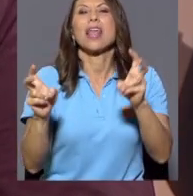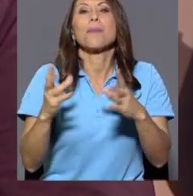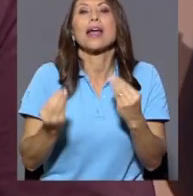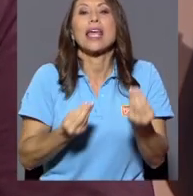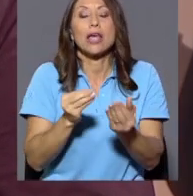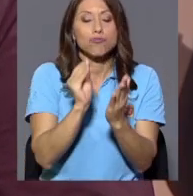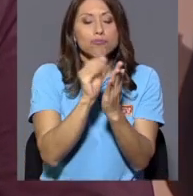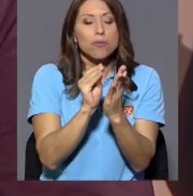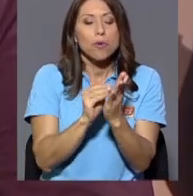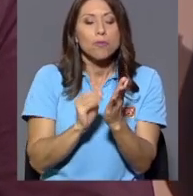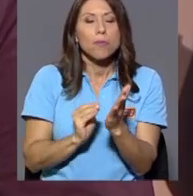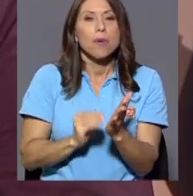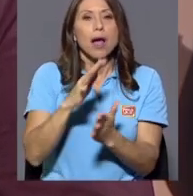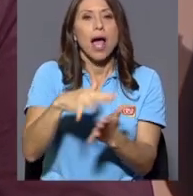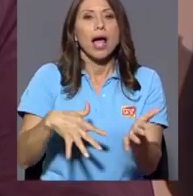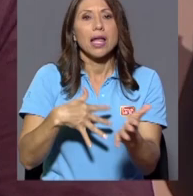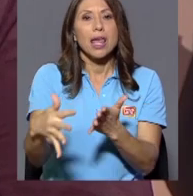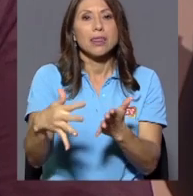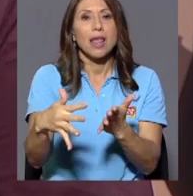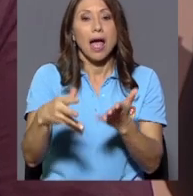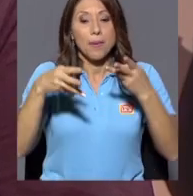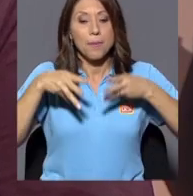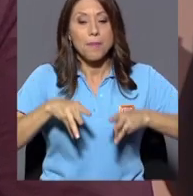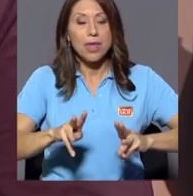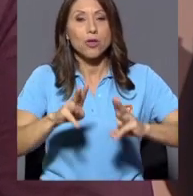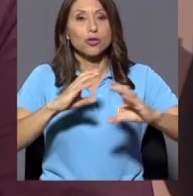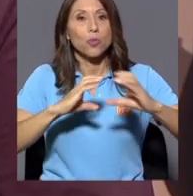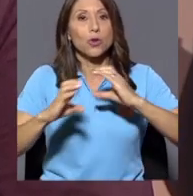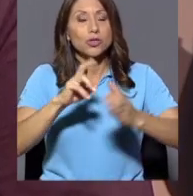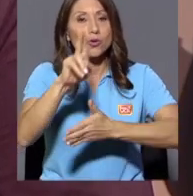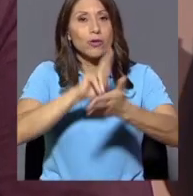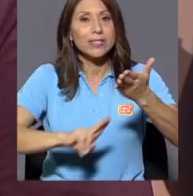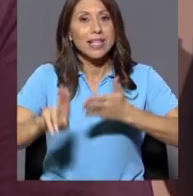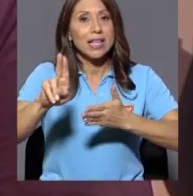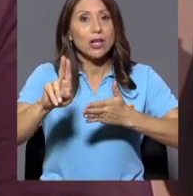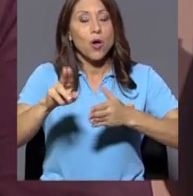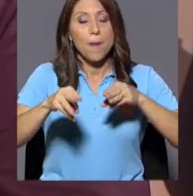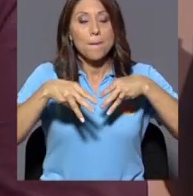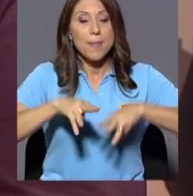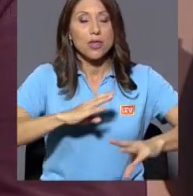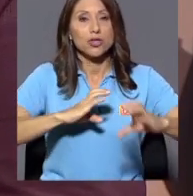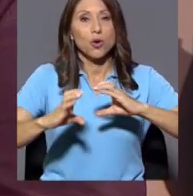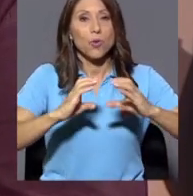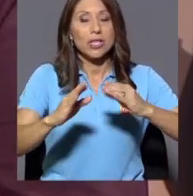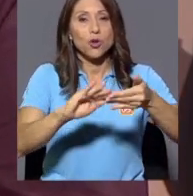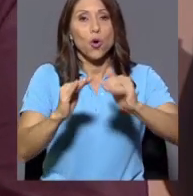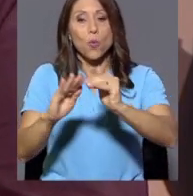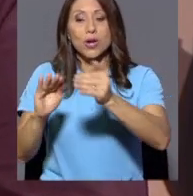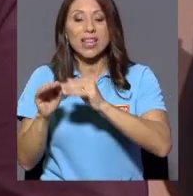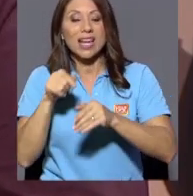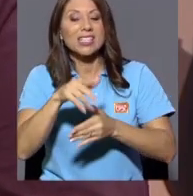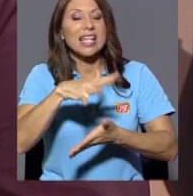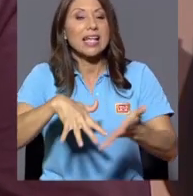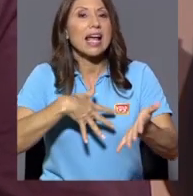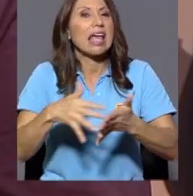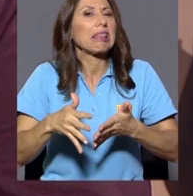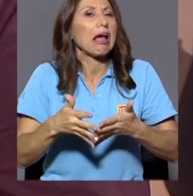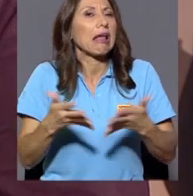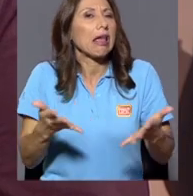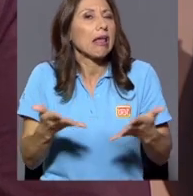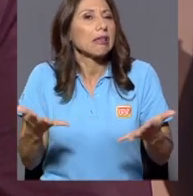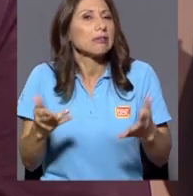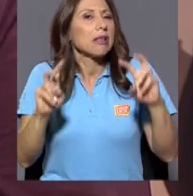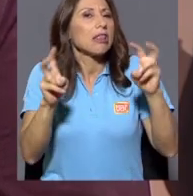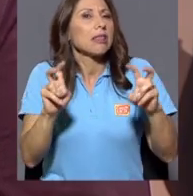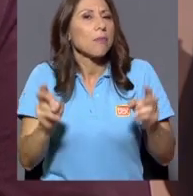decir qué temas conforman la agenda de nuestros medios universitarios de nuestros medios comunitarios esa alternativa realmente muchas